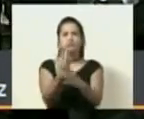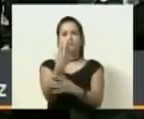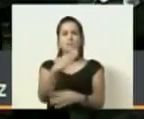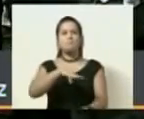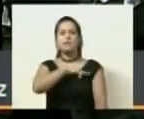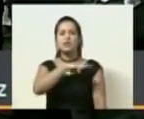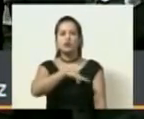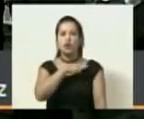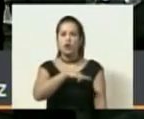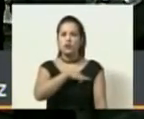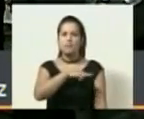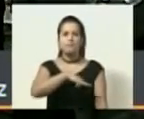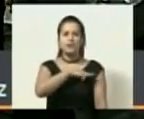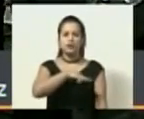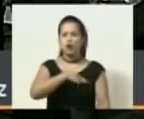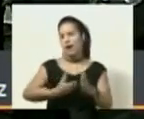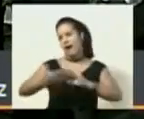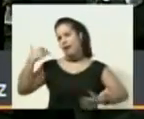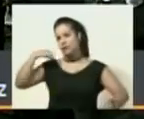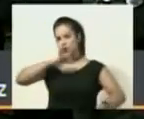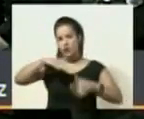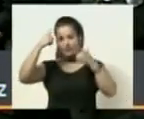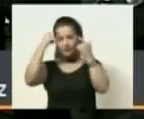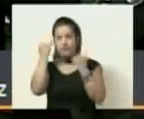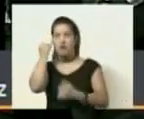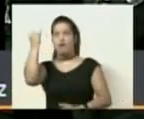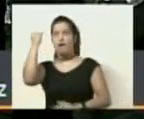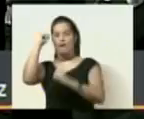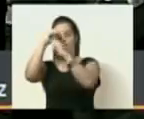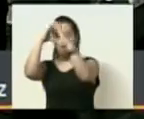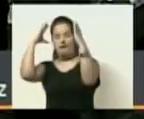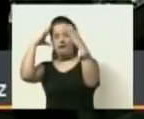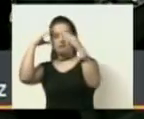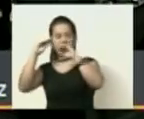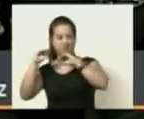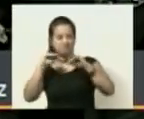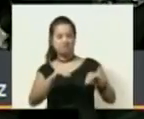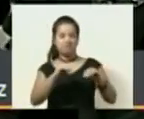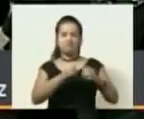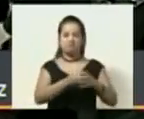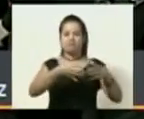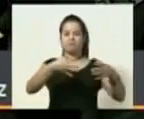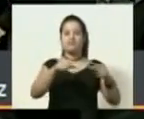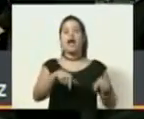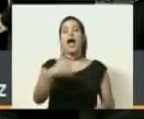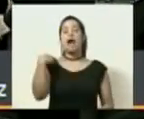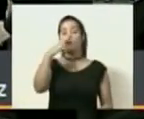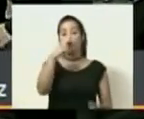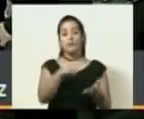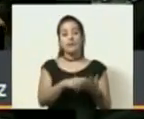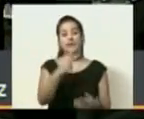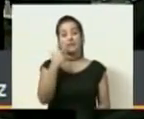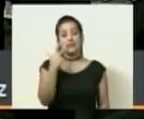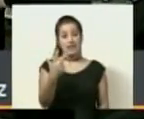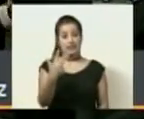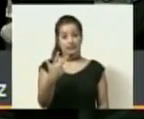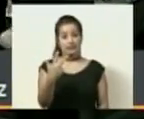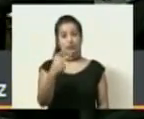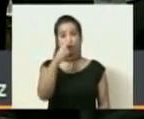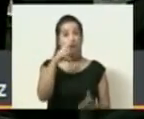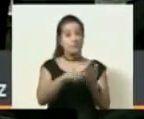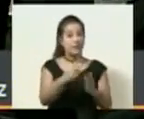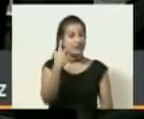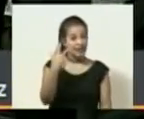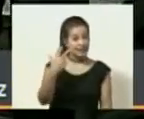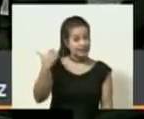misiones que emprendió el Comandante Supremo de la Revolución en el año 2003. Misiones que